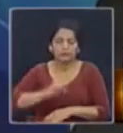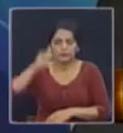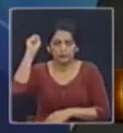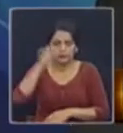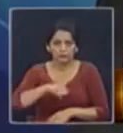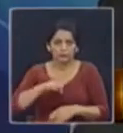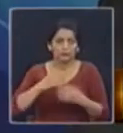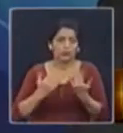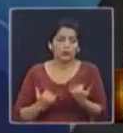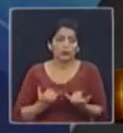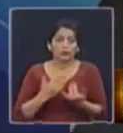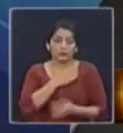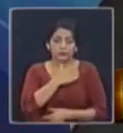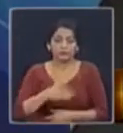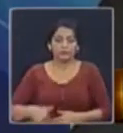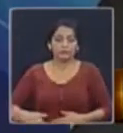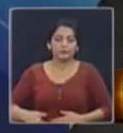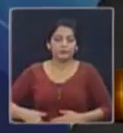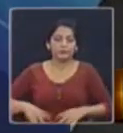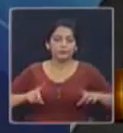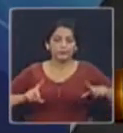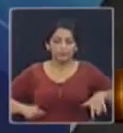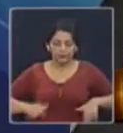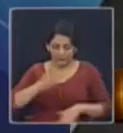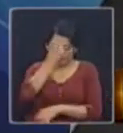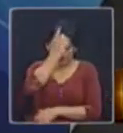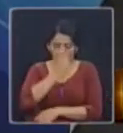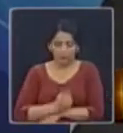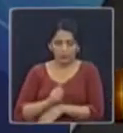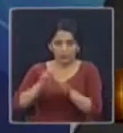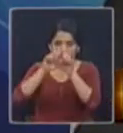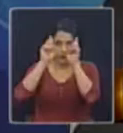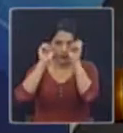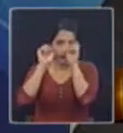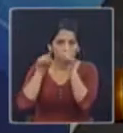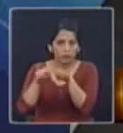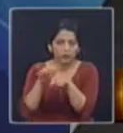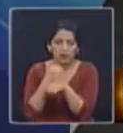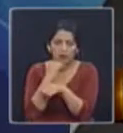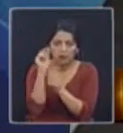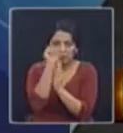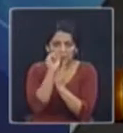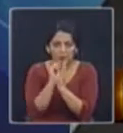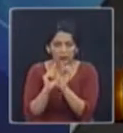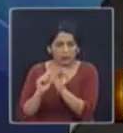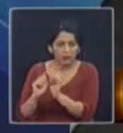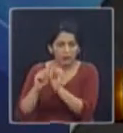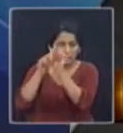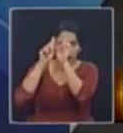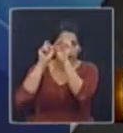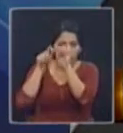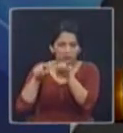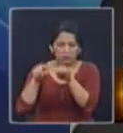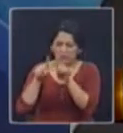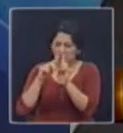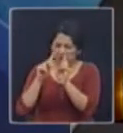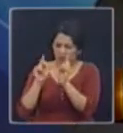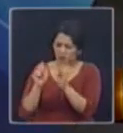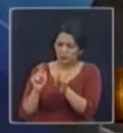presidente de la República tiene que estar orientada a la reinstitucionalización del Estado ecuatoriano, a buscar